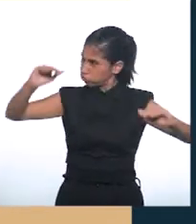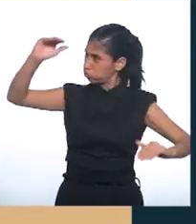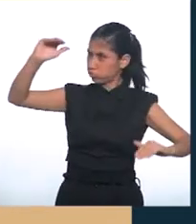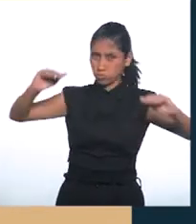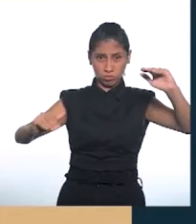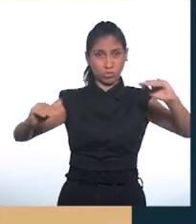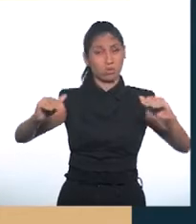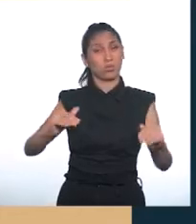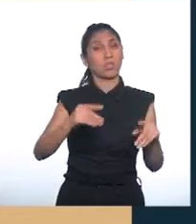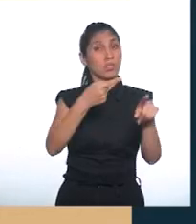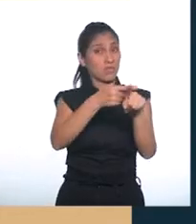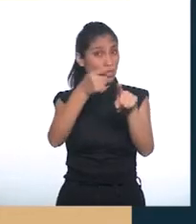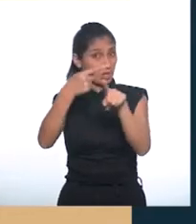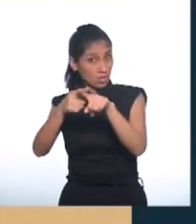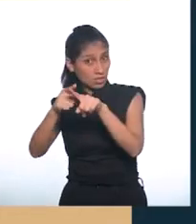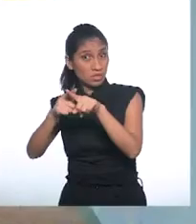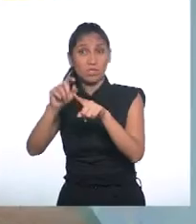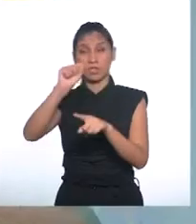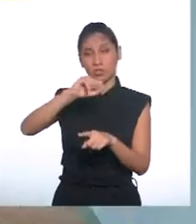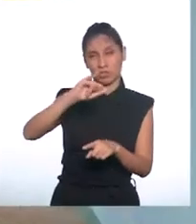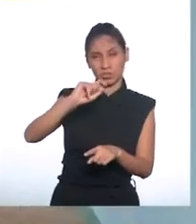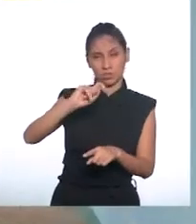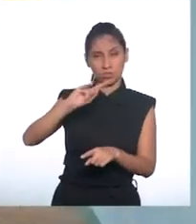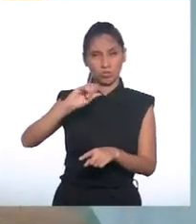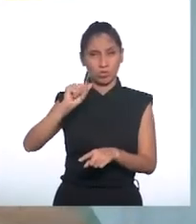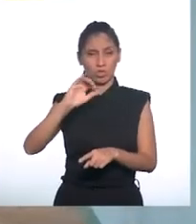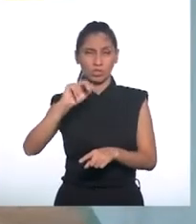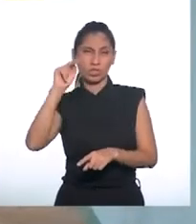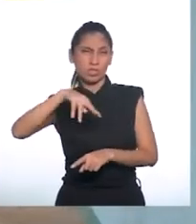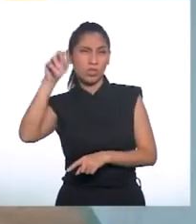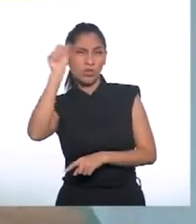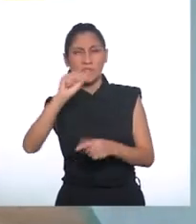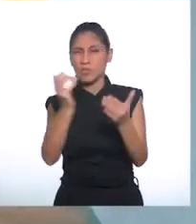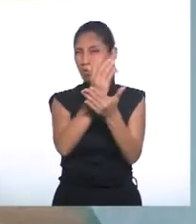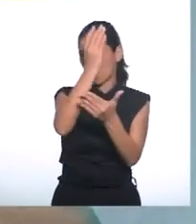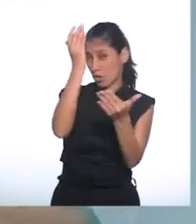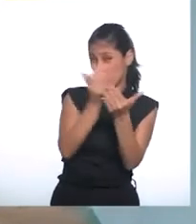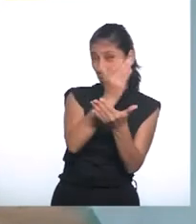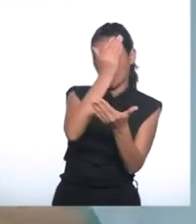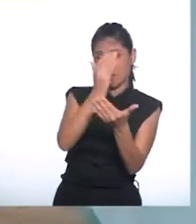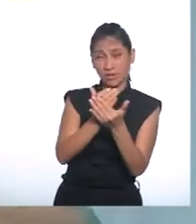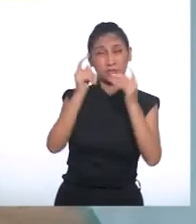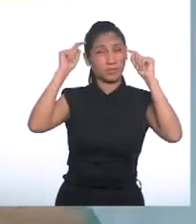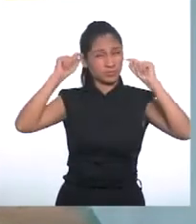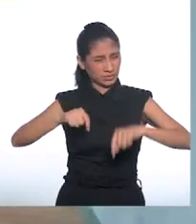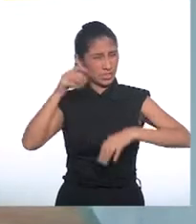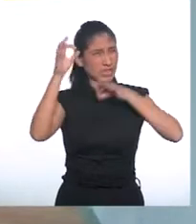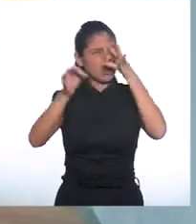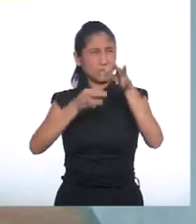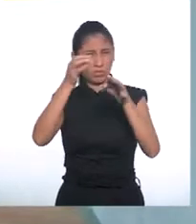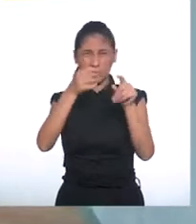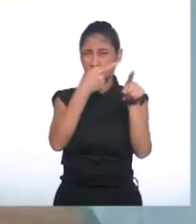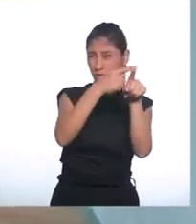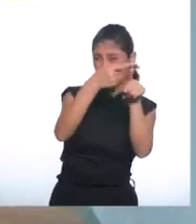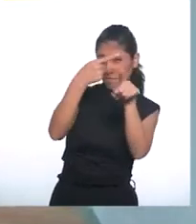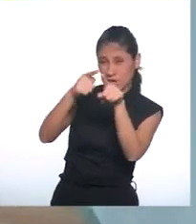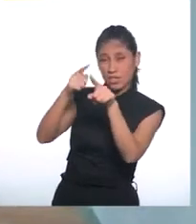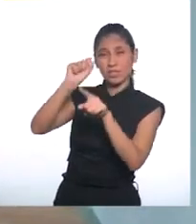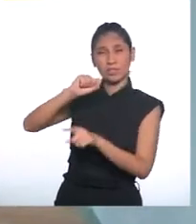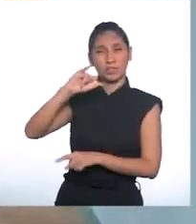numéricamente situaciones problemáticas. Ciertamente, estamos hablando de una serie de situaciones